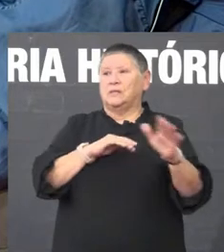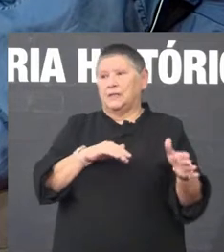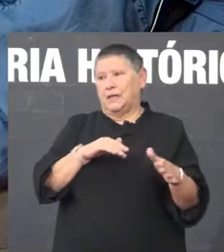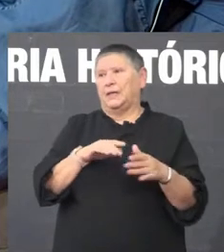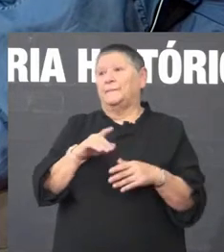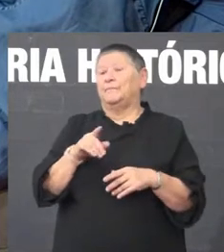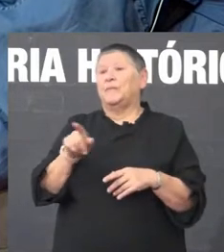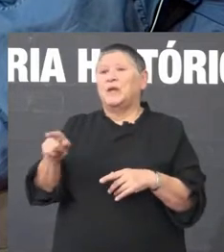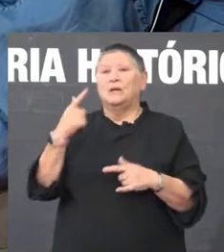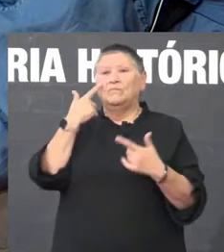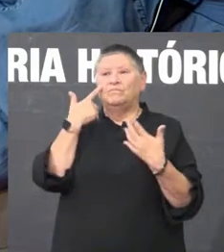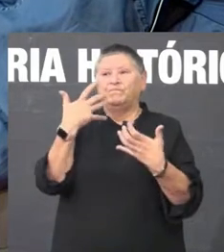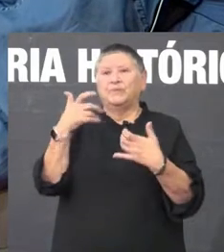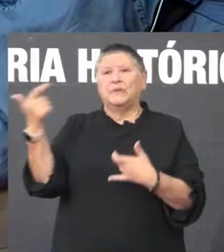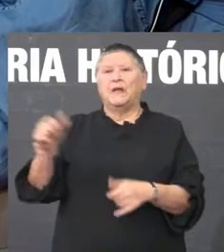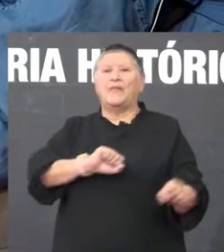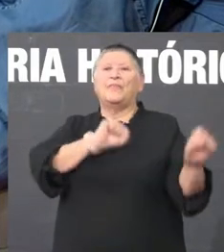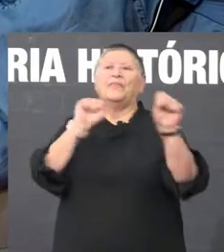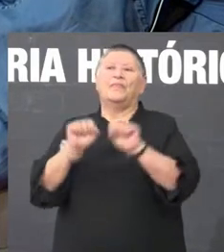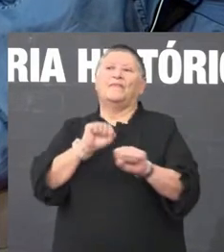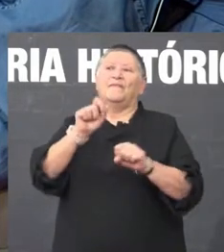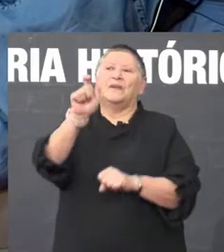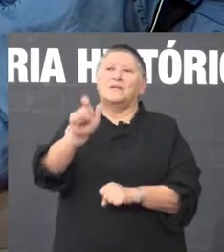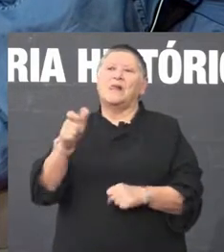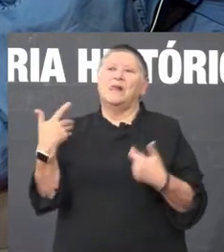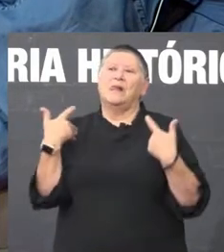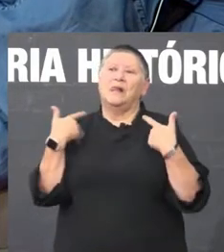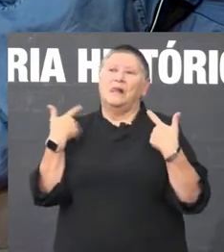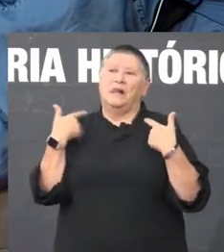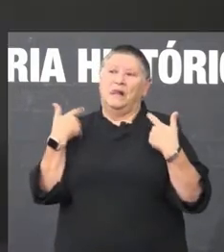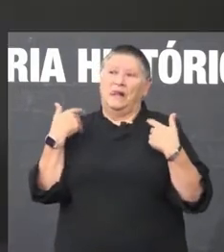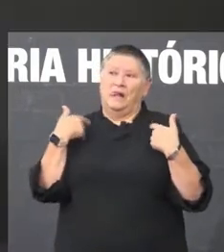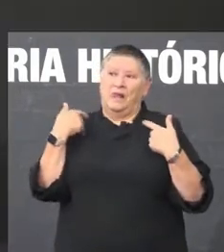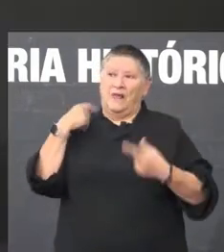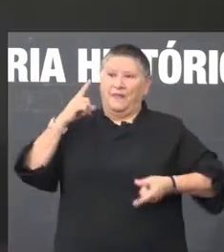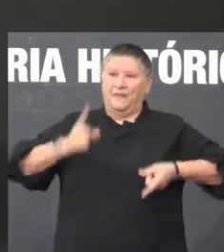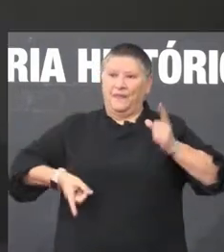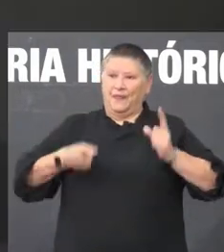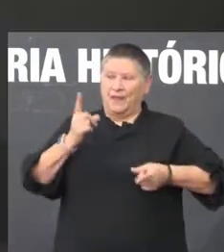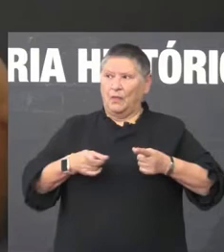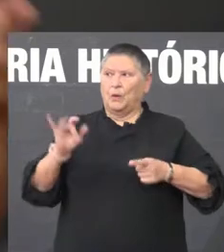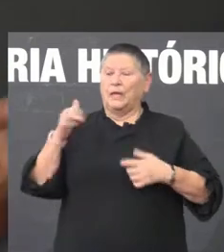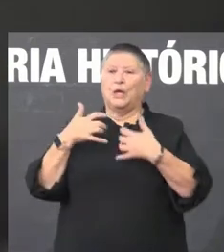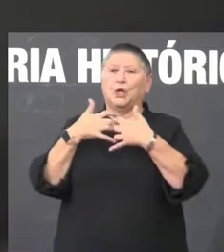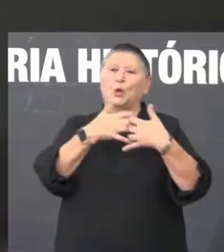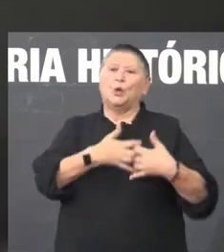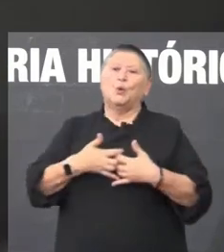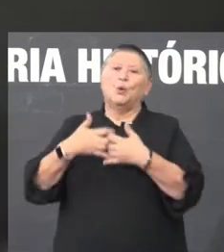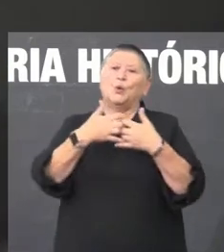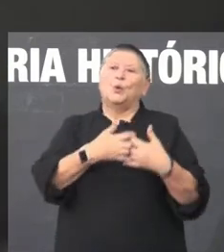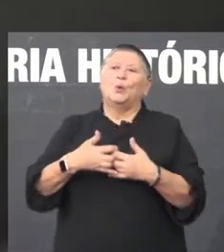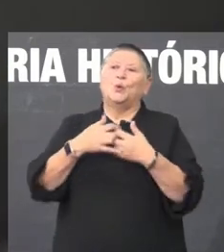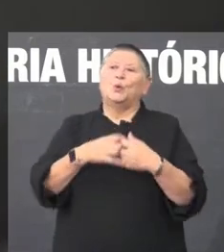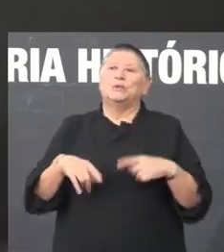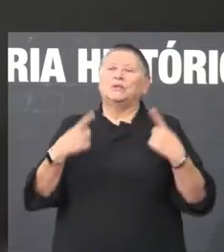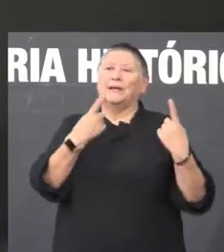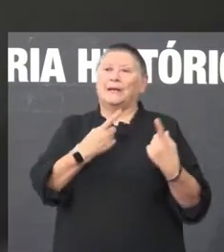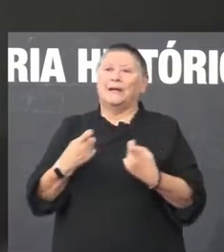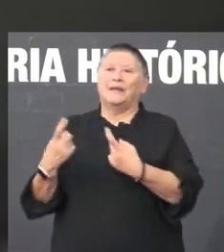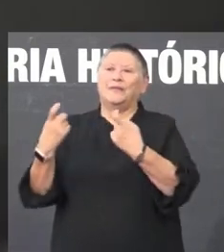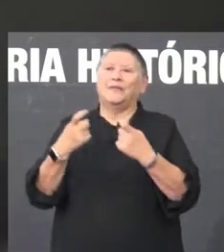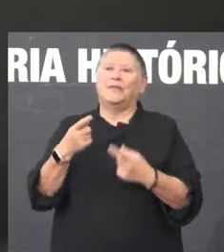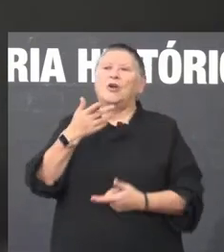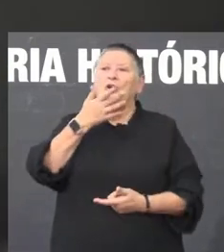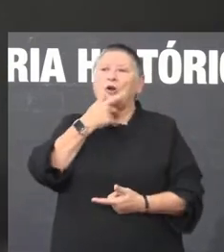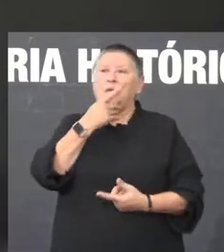pola súa defensa das vítimas da ditadura e pola loita, non? Desa necesidade de coñecer a